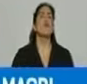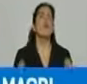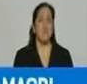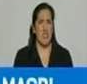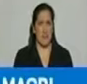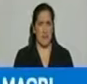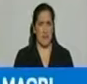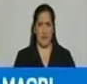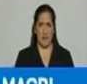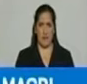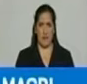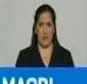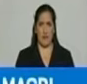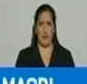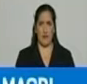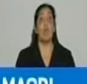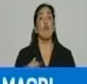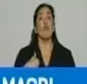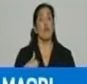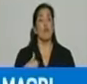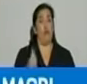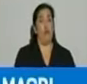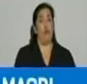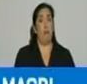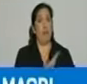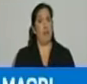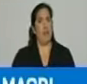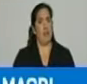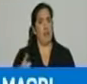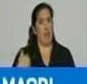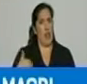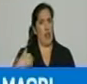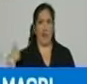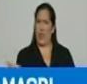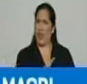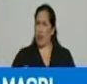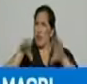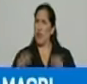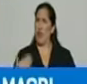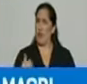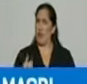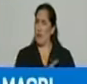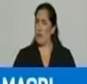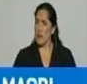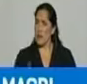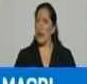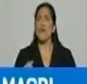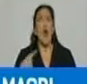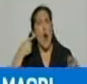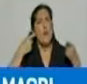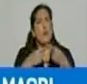Yo estoy acá como presidente de todos los argentinos con el único fin, que es ayudarlos a